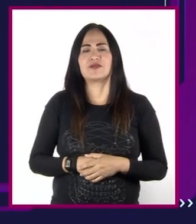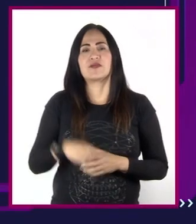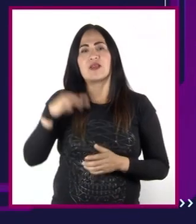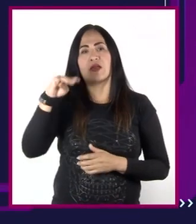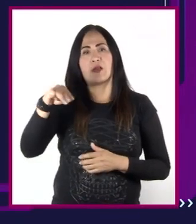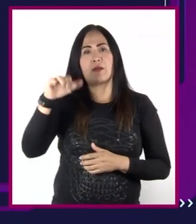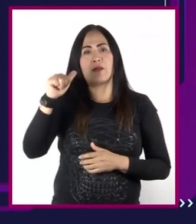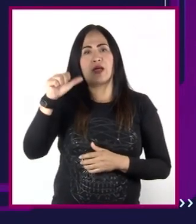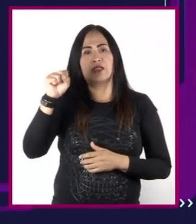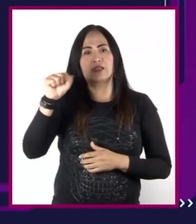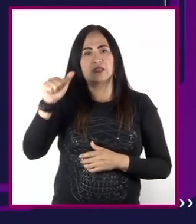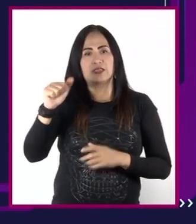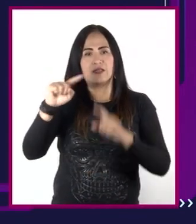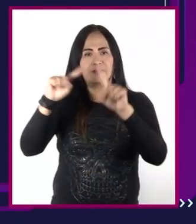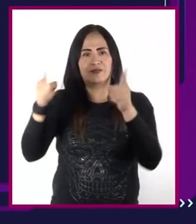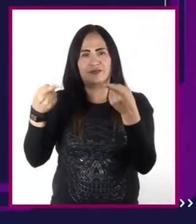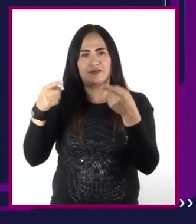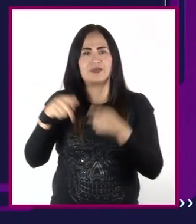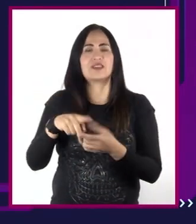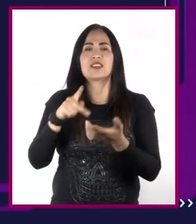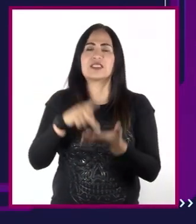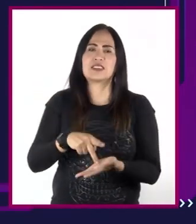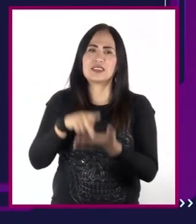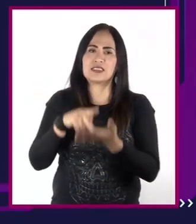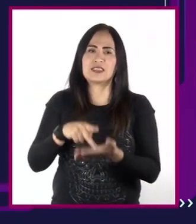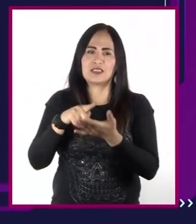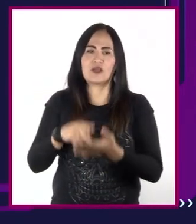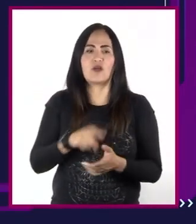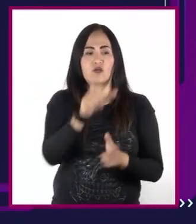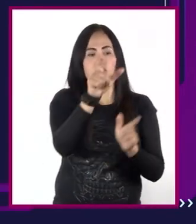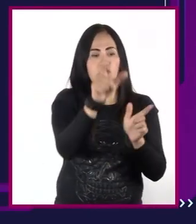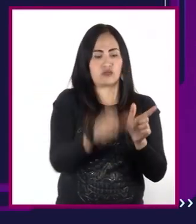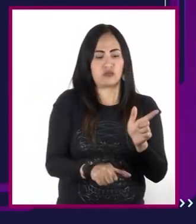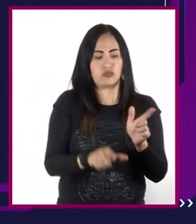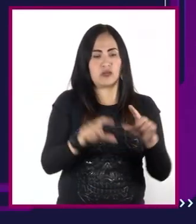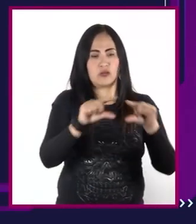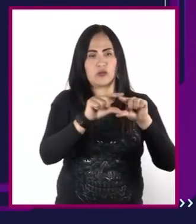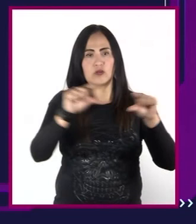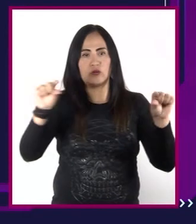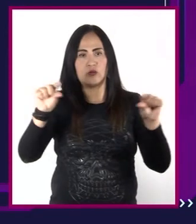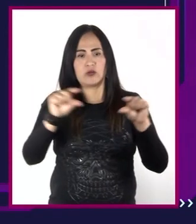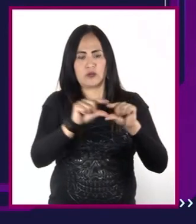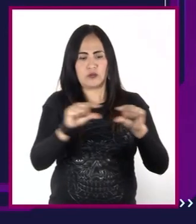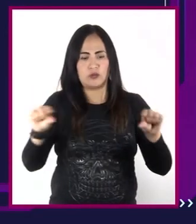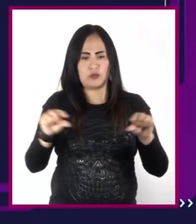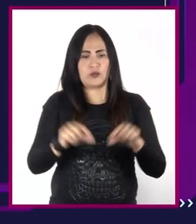es masa en kilogramos. En cada fila de la primera columna